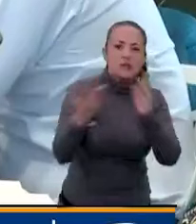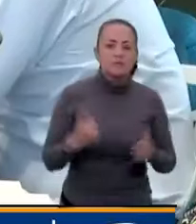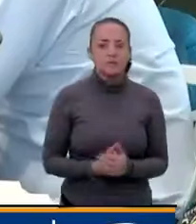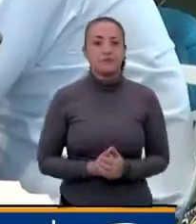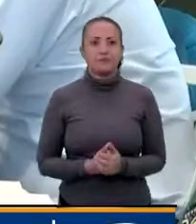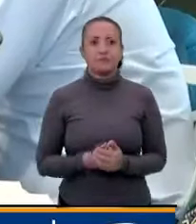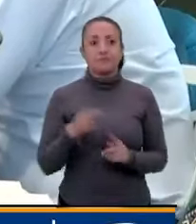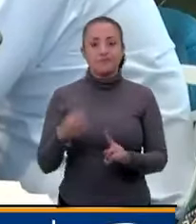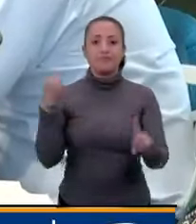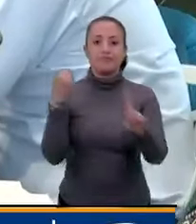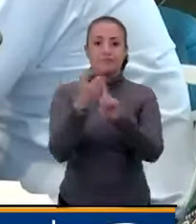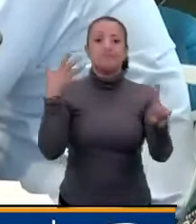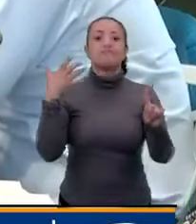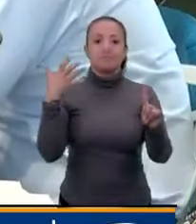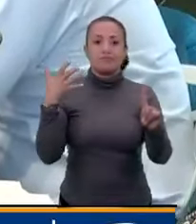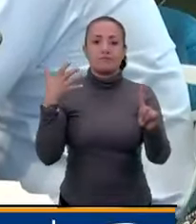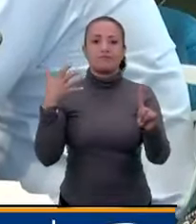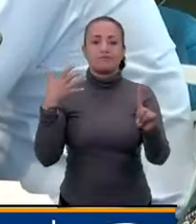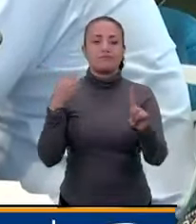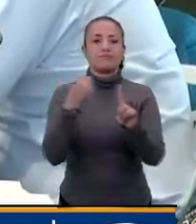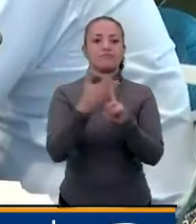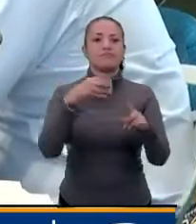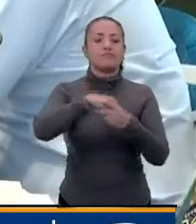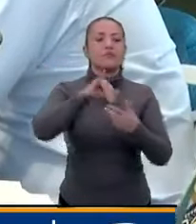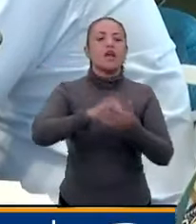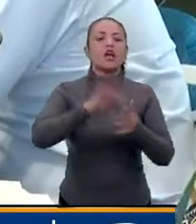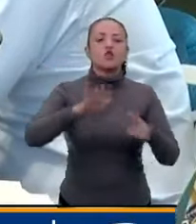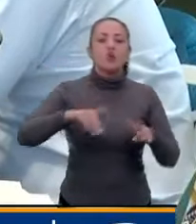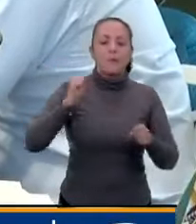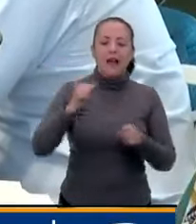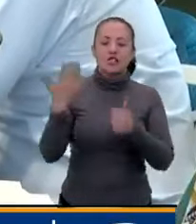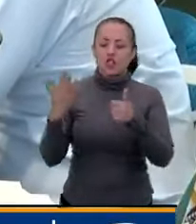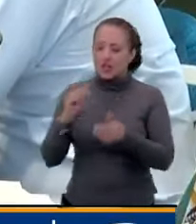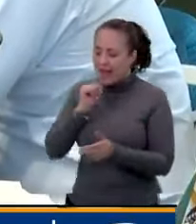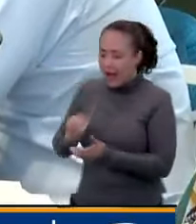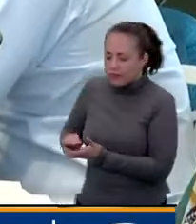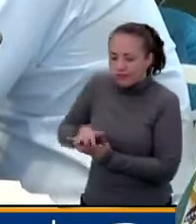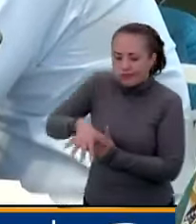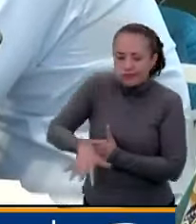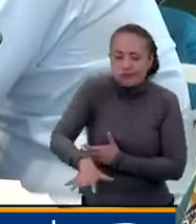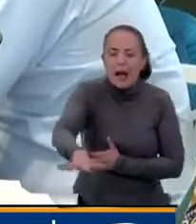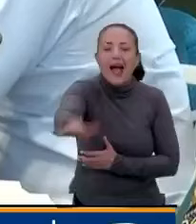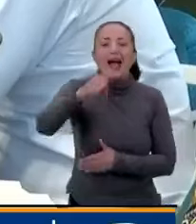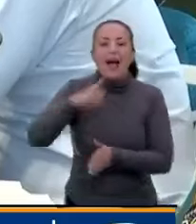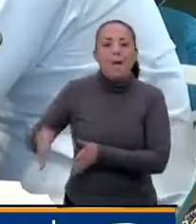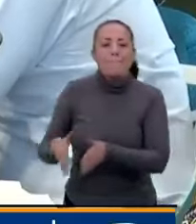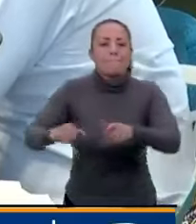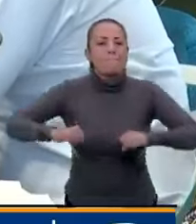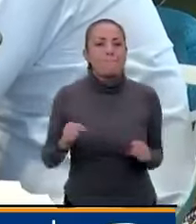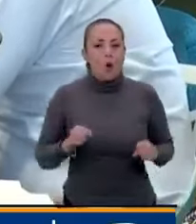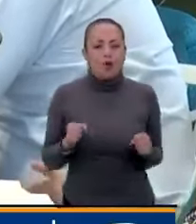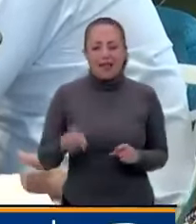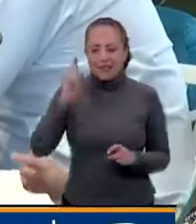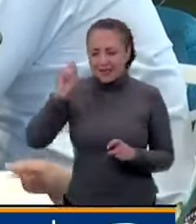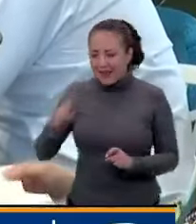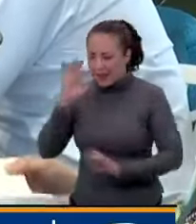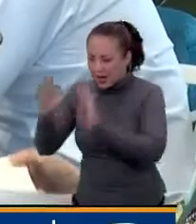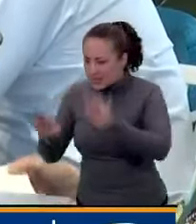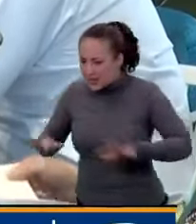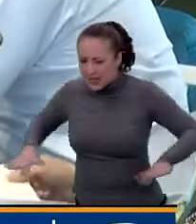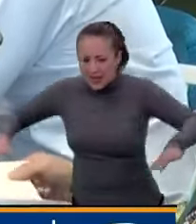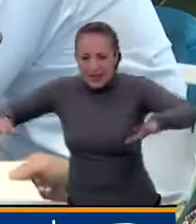que impactará muchas áreas alrededor de la cuenca del río Bogotá para garantizar que protejamos áreas que son estratégicas en términos